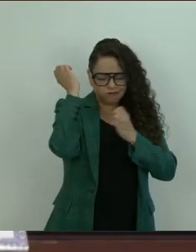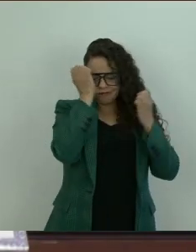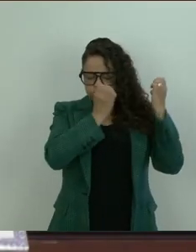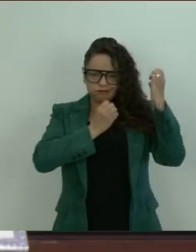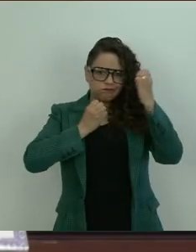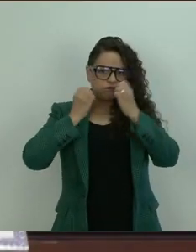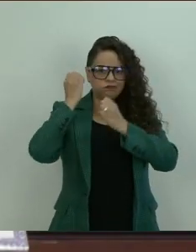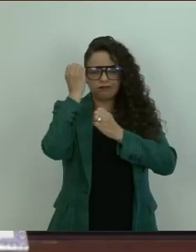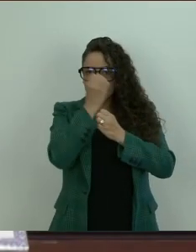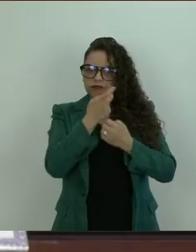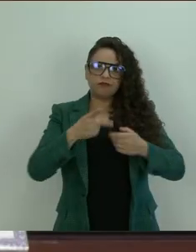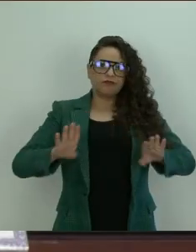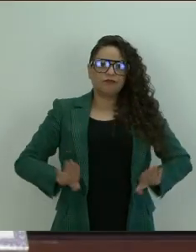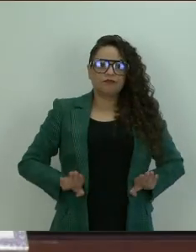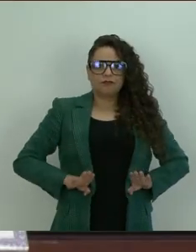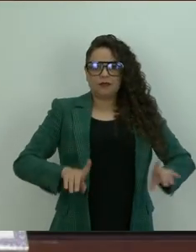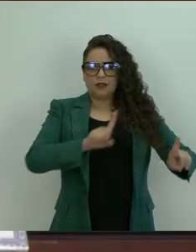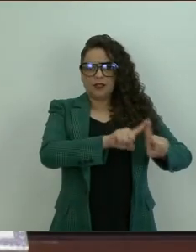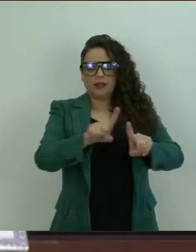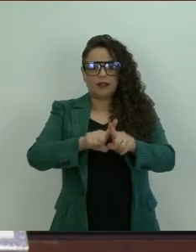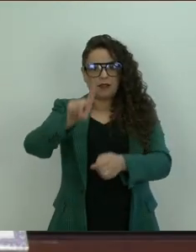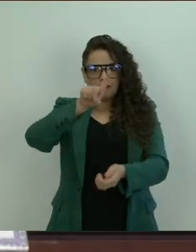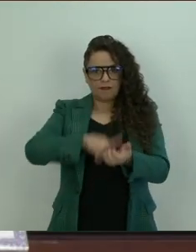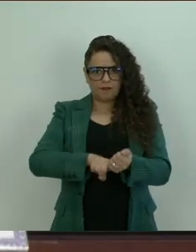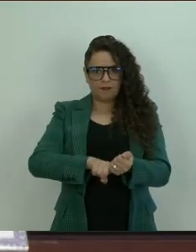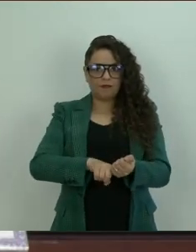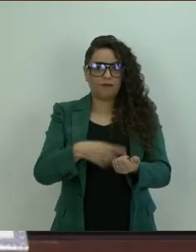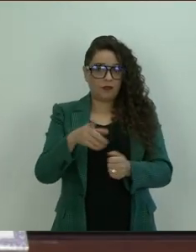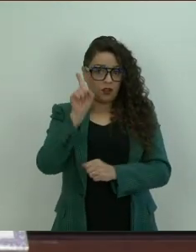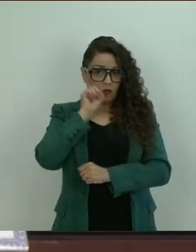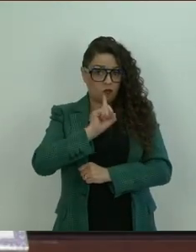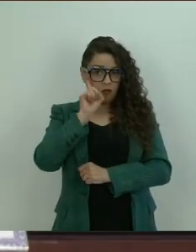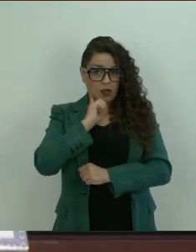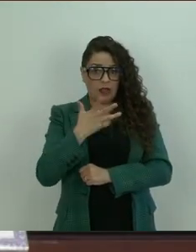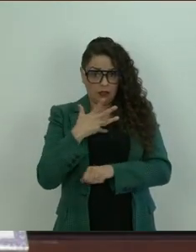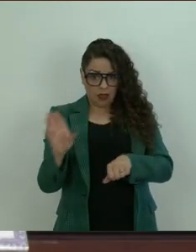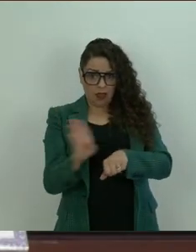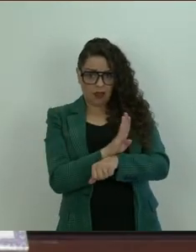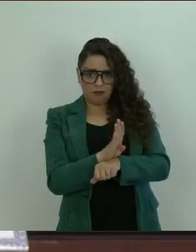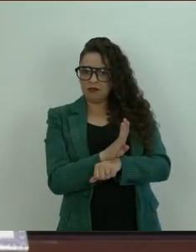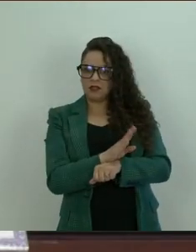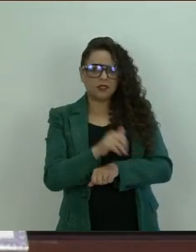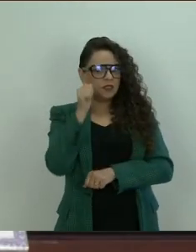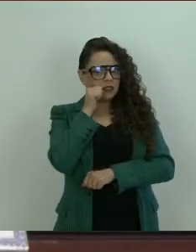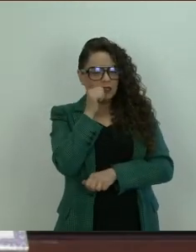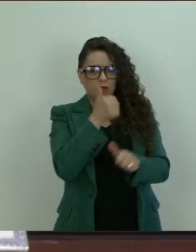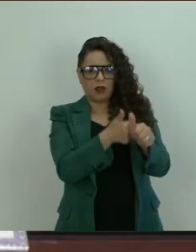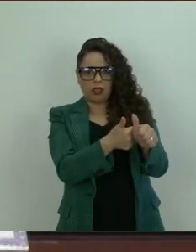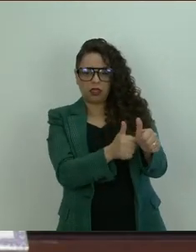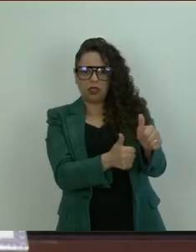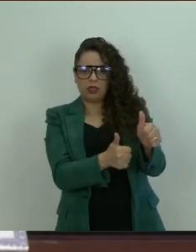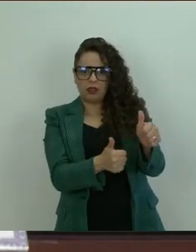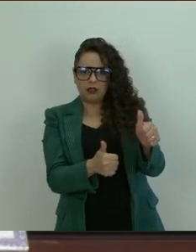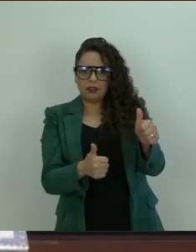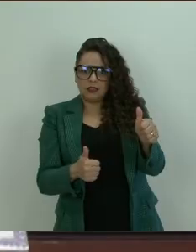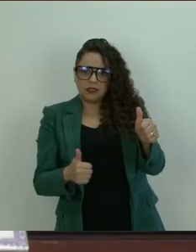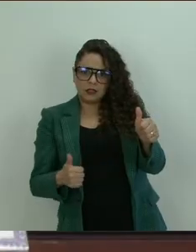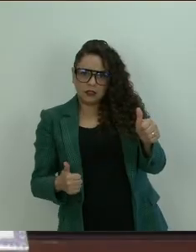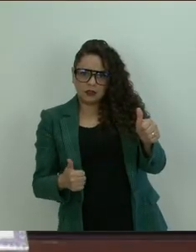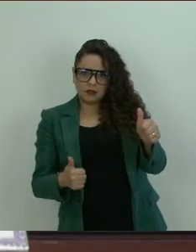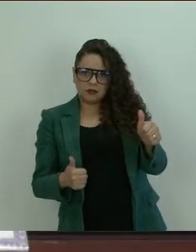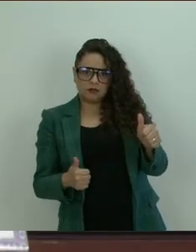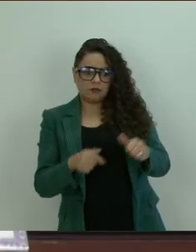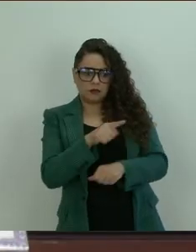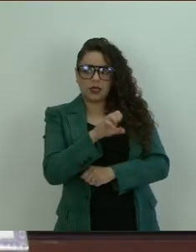todas las características que implican las desventajas como mujeres para poder ser calidad de personas